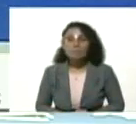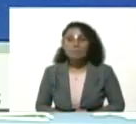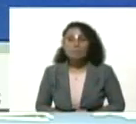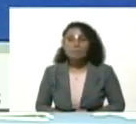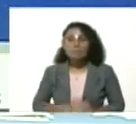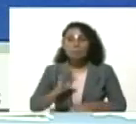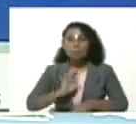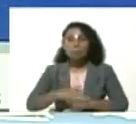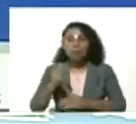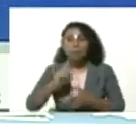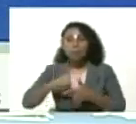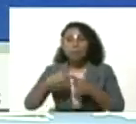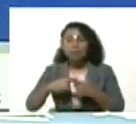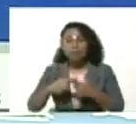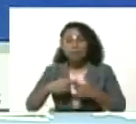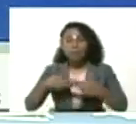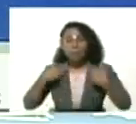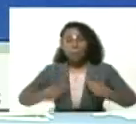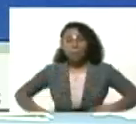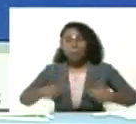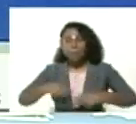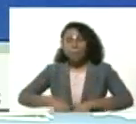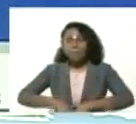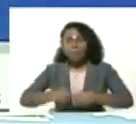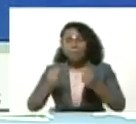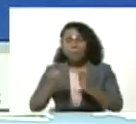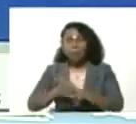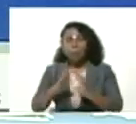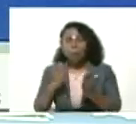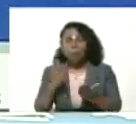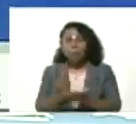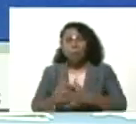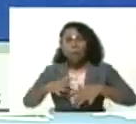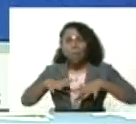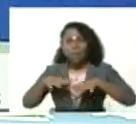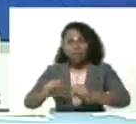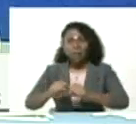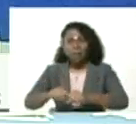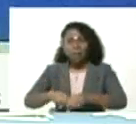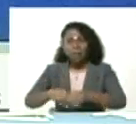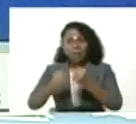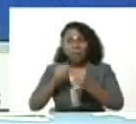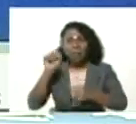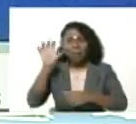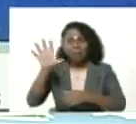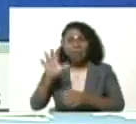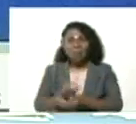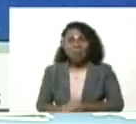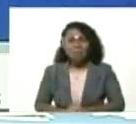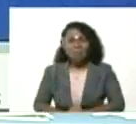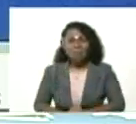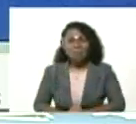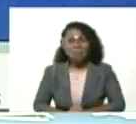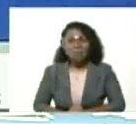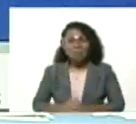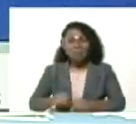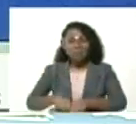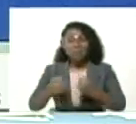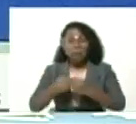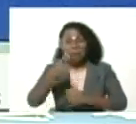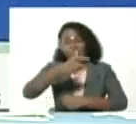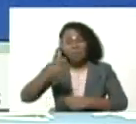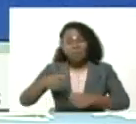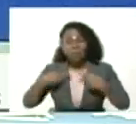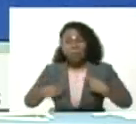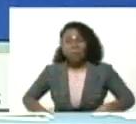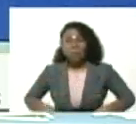Porque entonces el ser humano destruyó el planeta. No, el capitalismo destruyó el planeta y destruyó al ser humano. Y